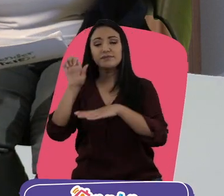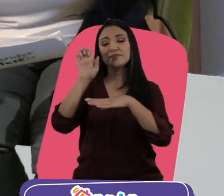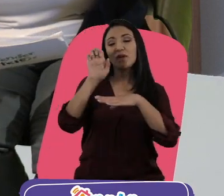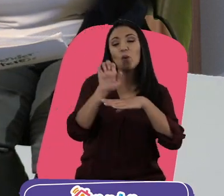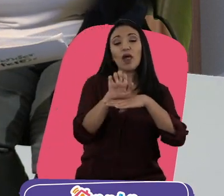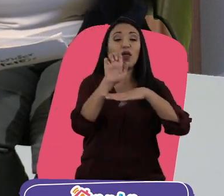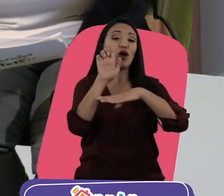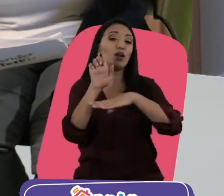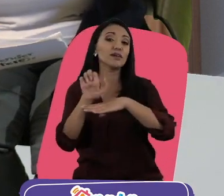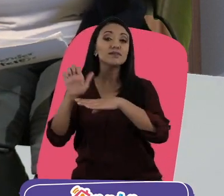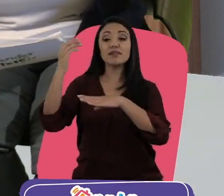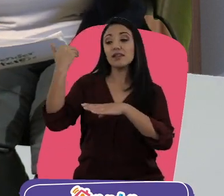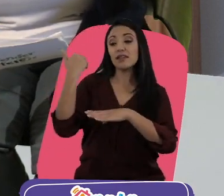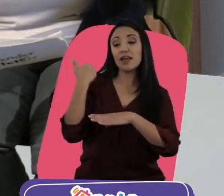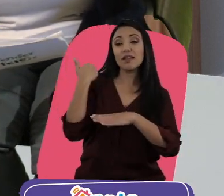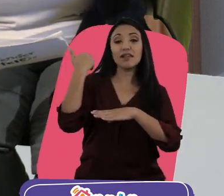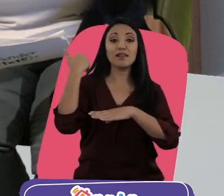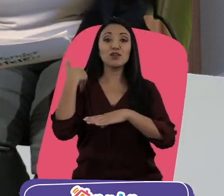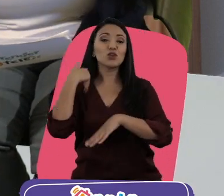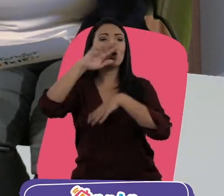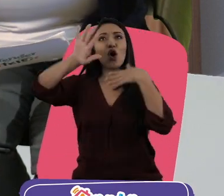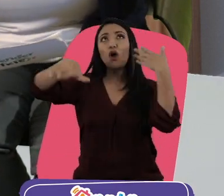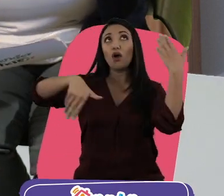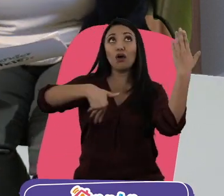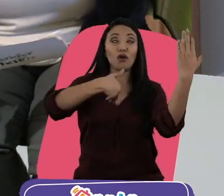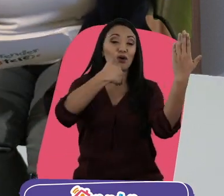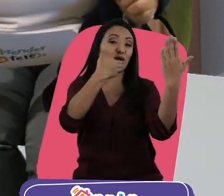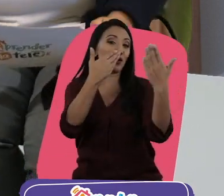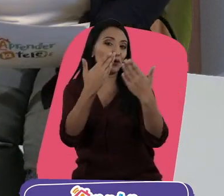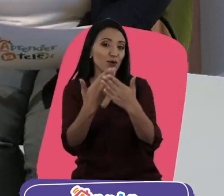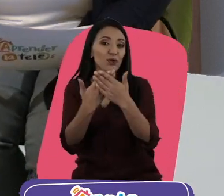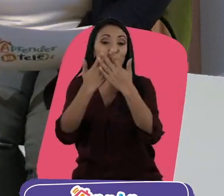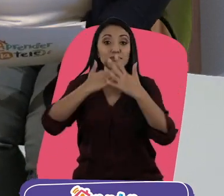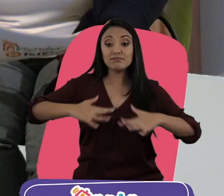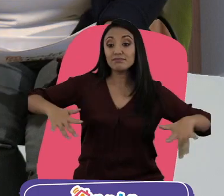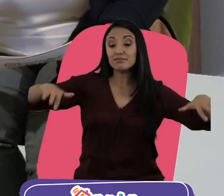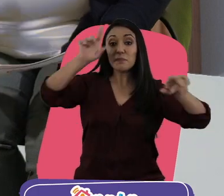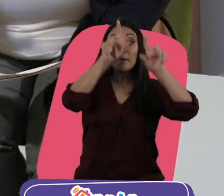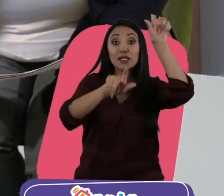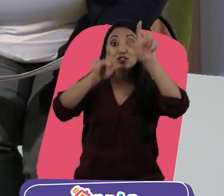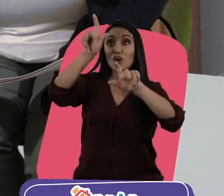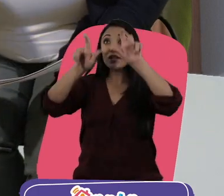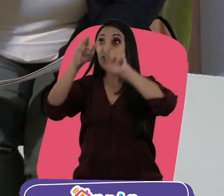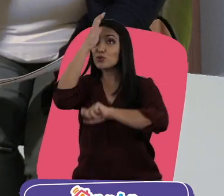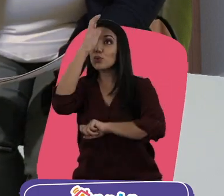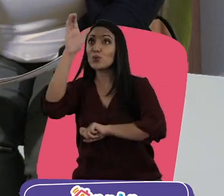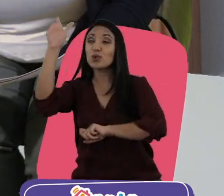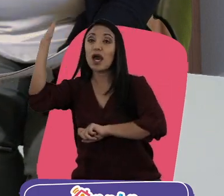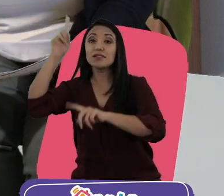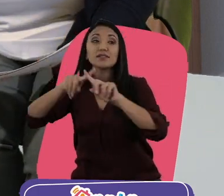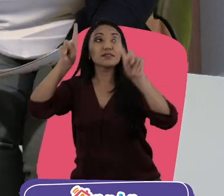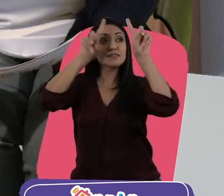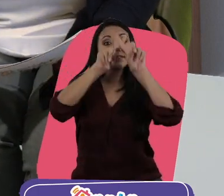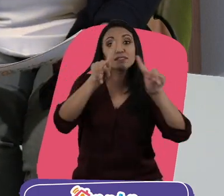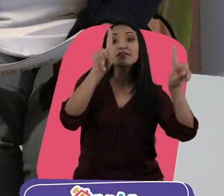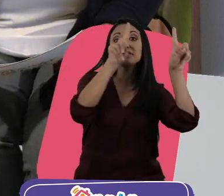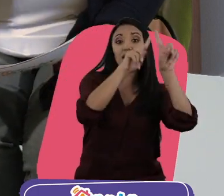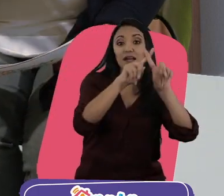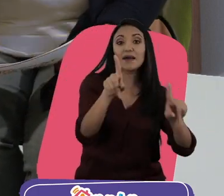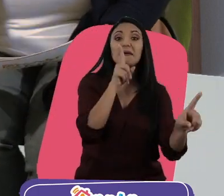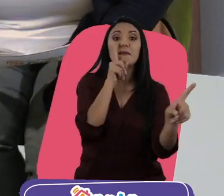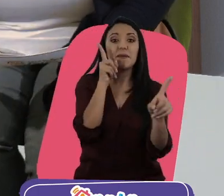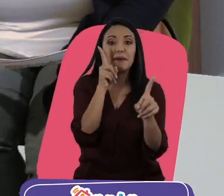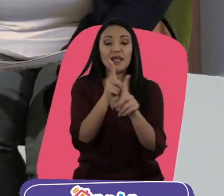Esta mi tierra linda, el Ecuador, tiene de todo. Gente de varias culturas, sí